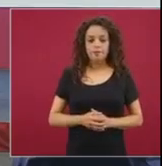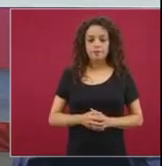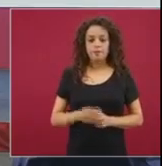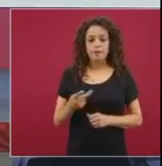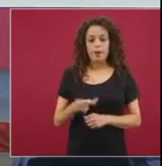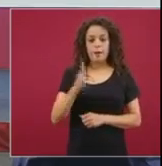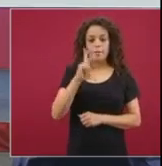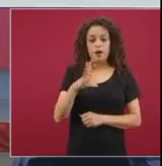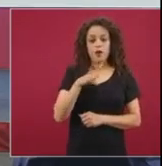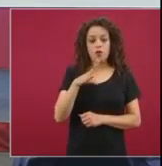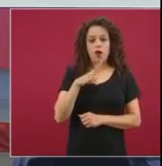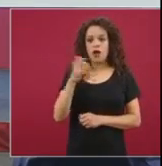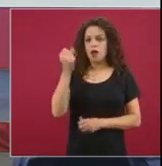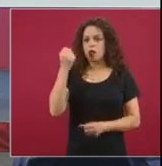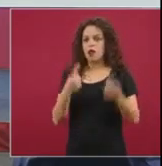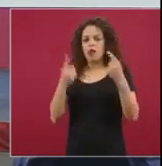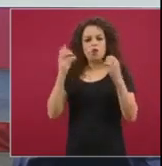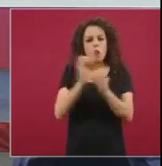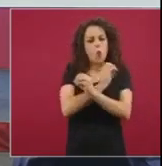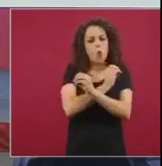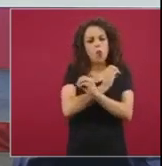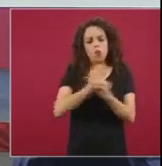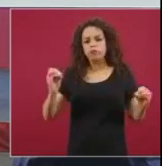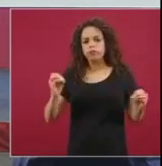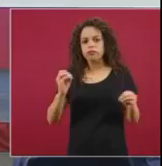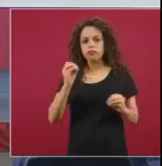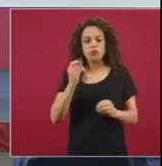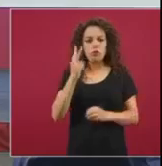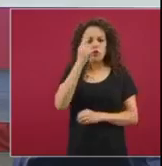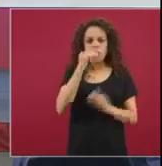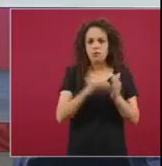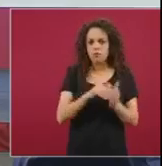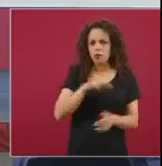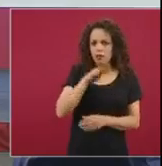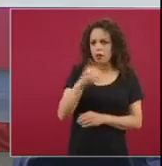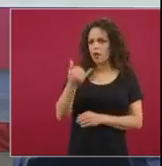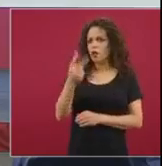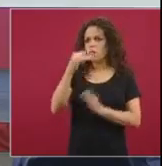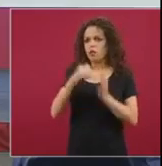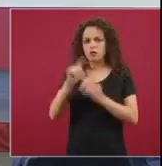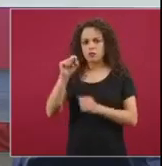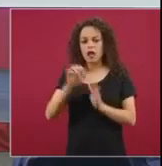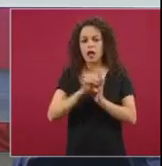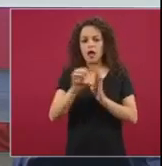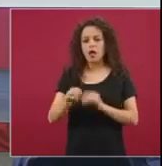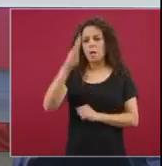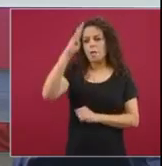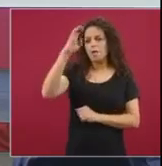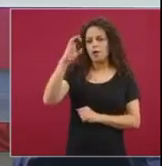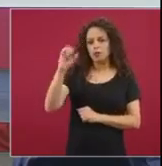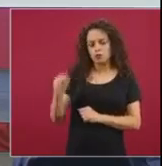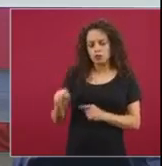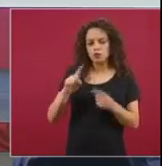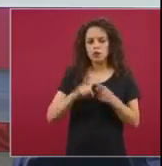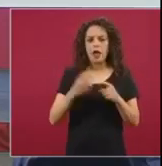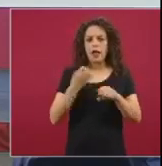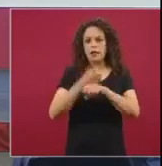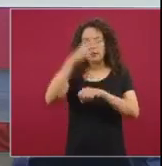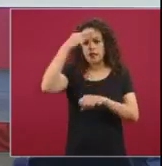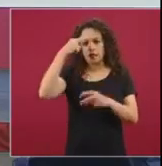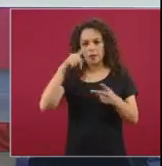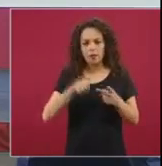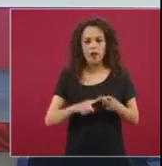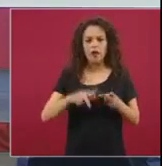en 2019 y 2020. Tal es el caso, por ejemplo, de Baja California Sur, el Estado de México,